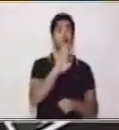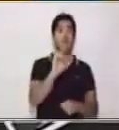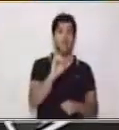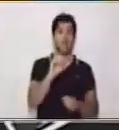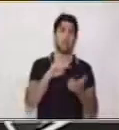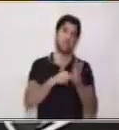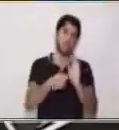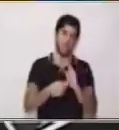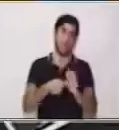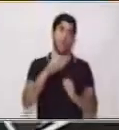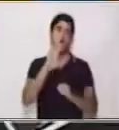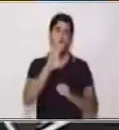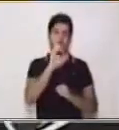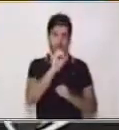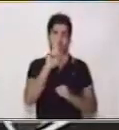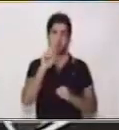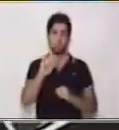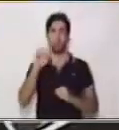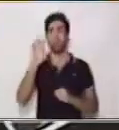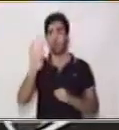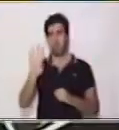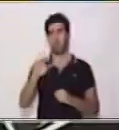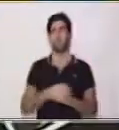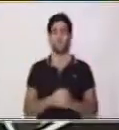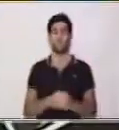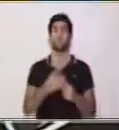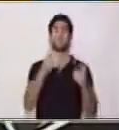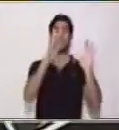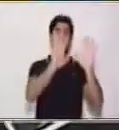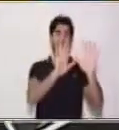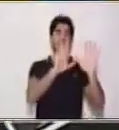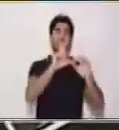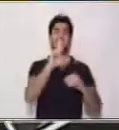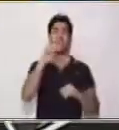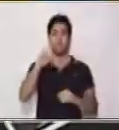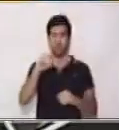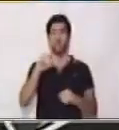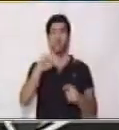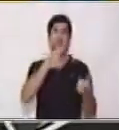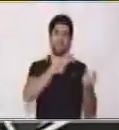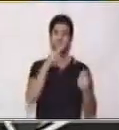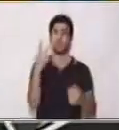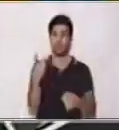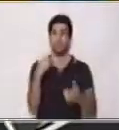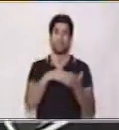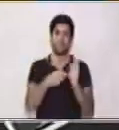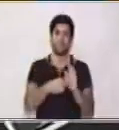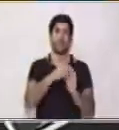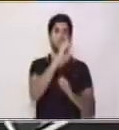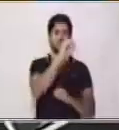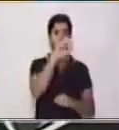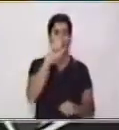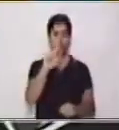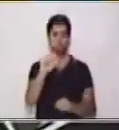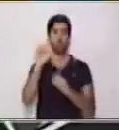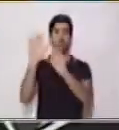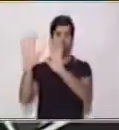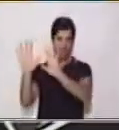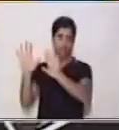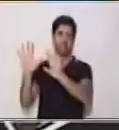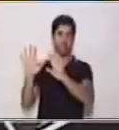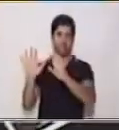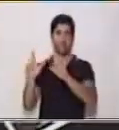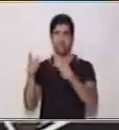serán 0.4 y 10 centímetros será 0.10, siguiendo la misma forma